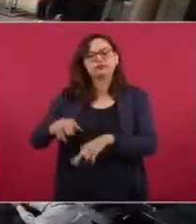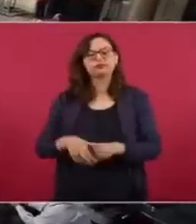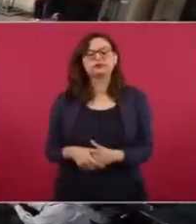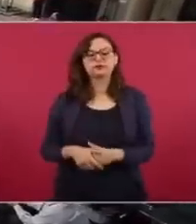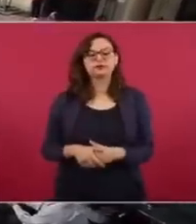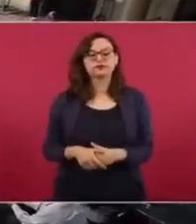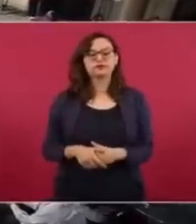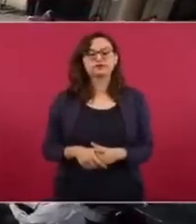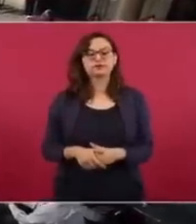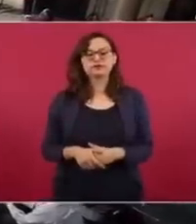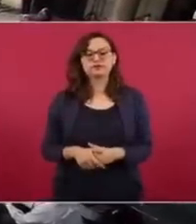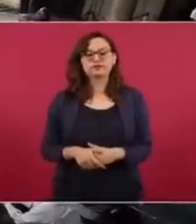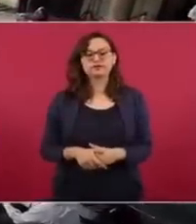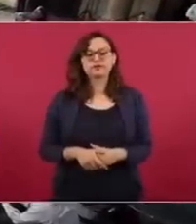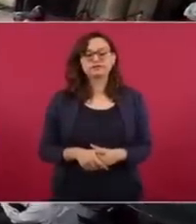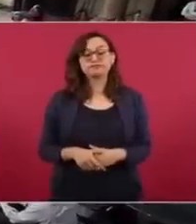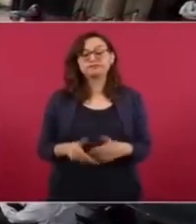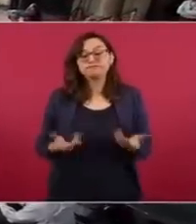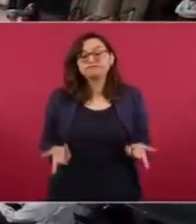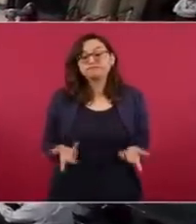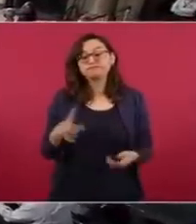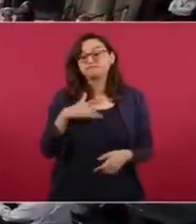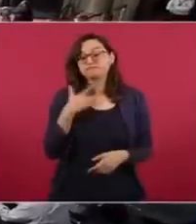No va a ayudar a los republicanos